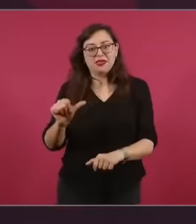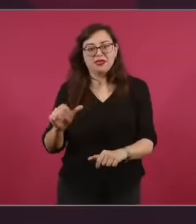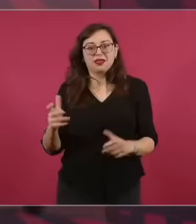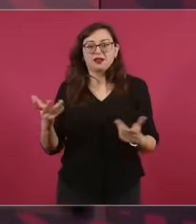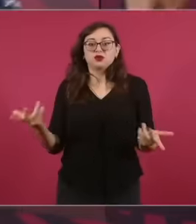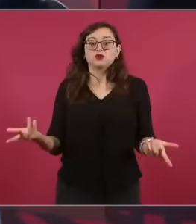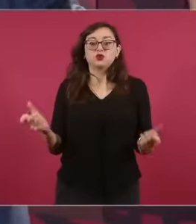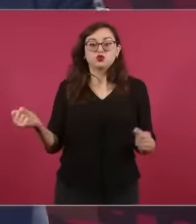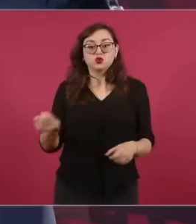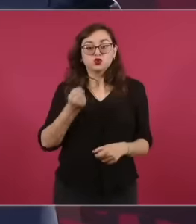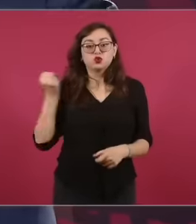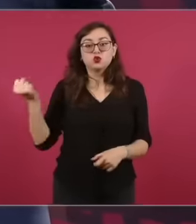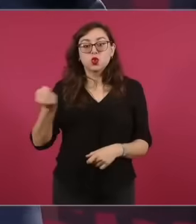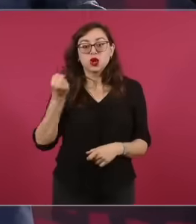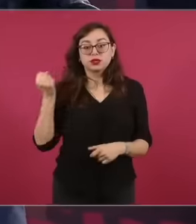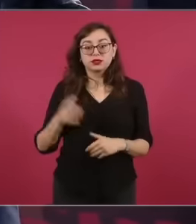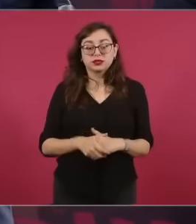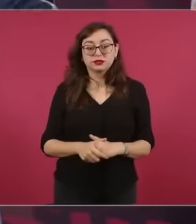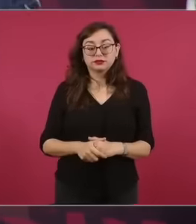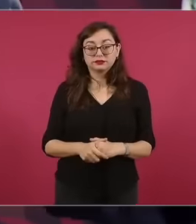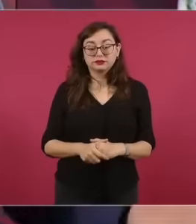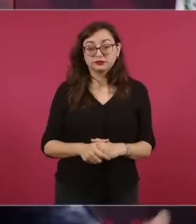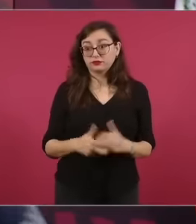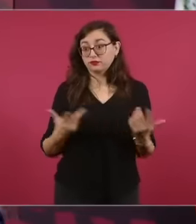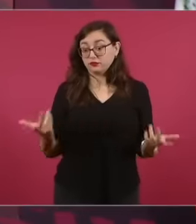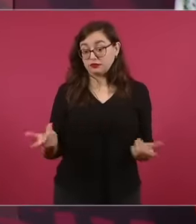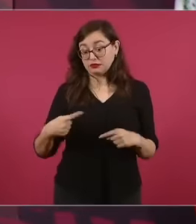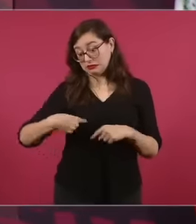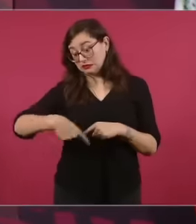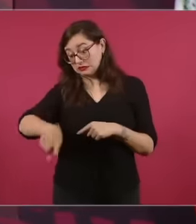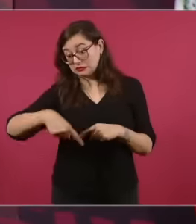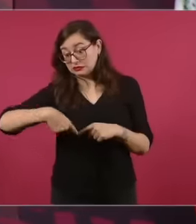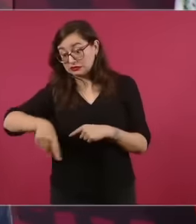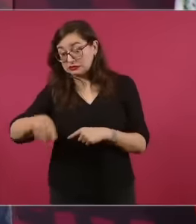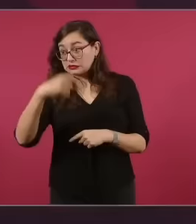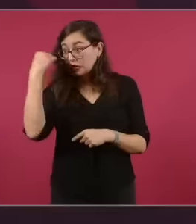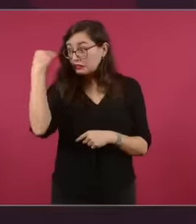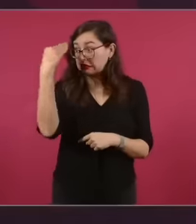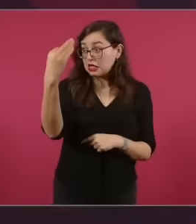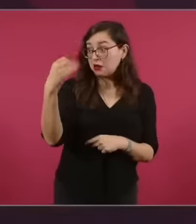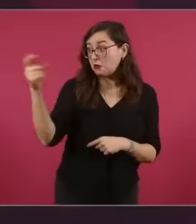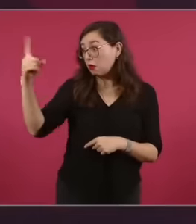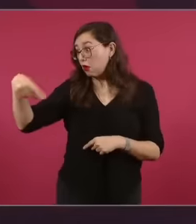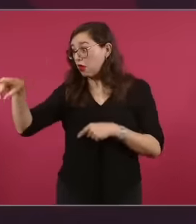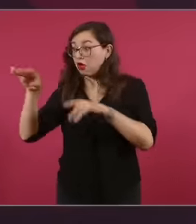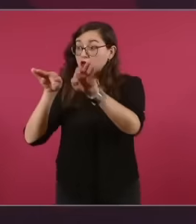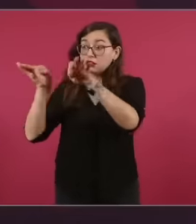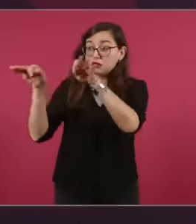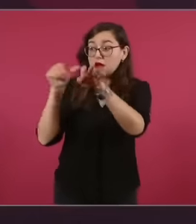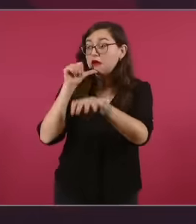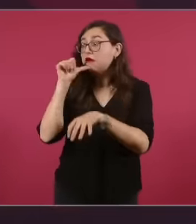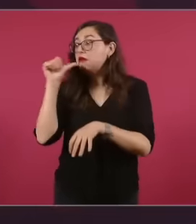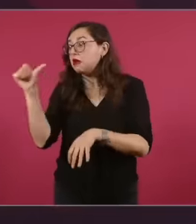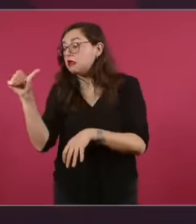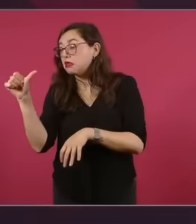ministros, pues ya no van a estar liberando a delincuentes,